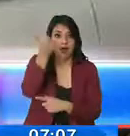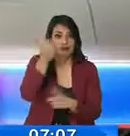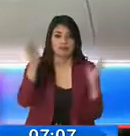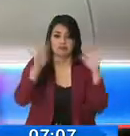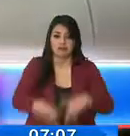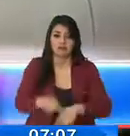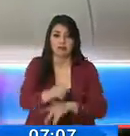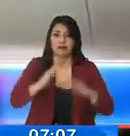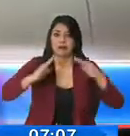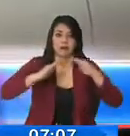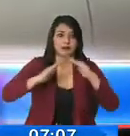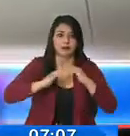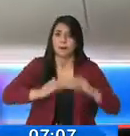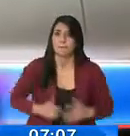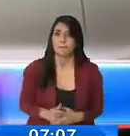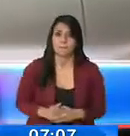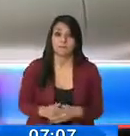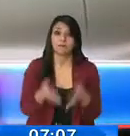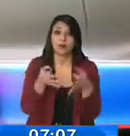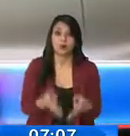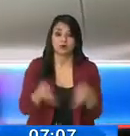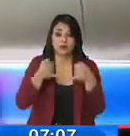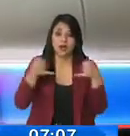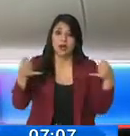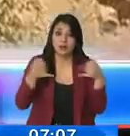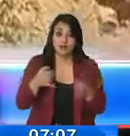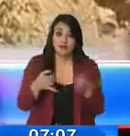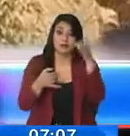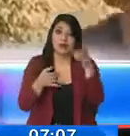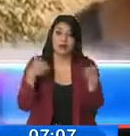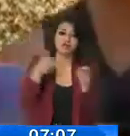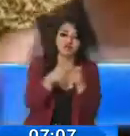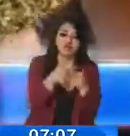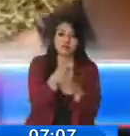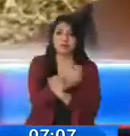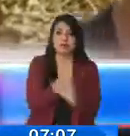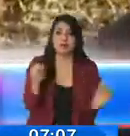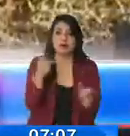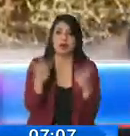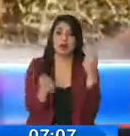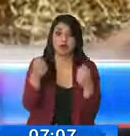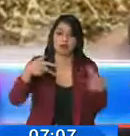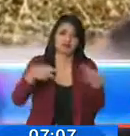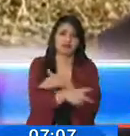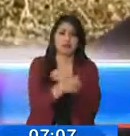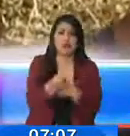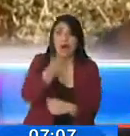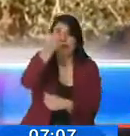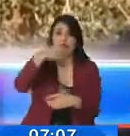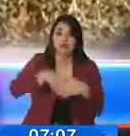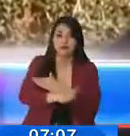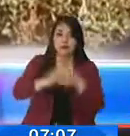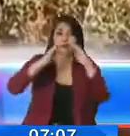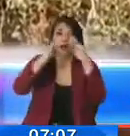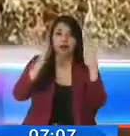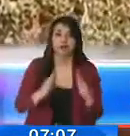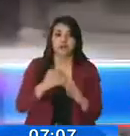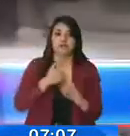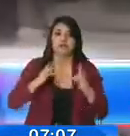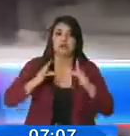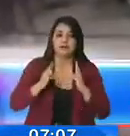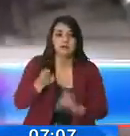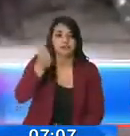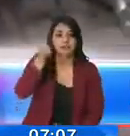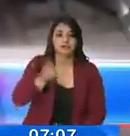todito. Si no hubiera sido por la viga, no, el carro no hubiera hasta adentro de la casa, a la cama hubiera